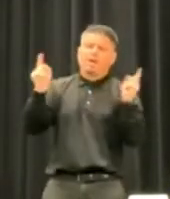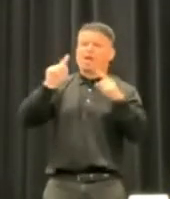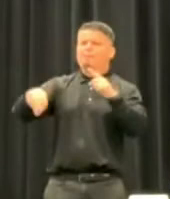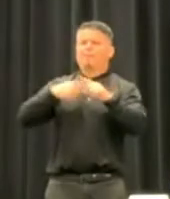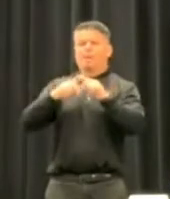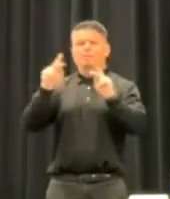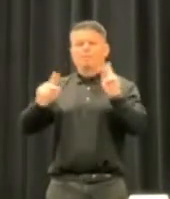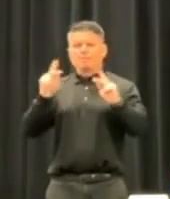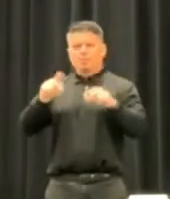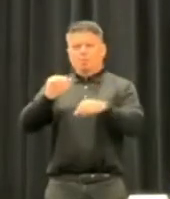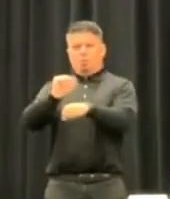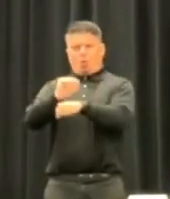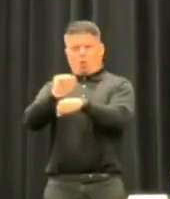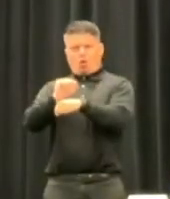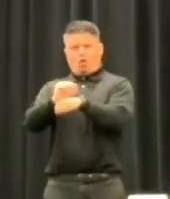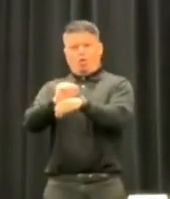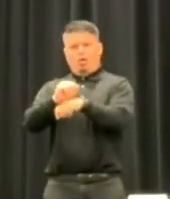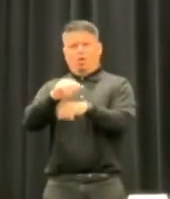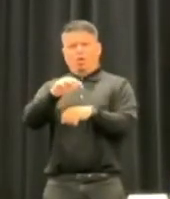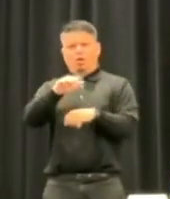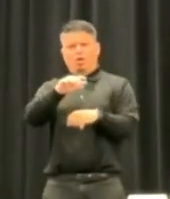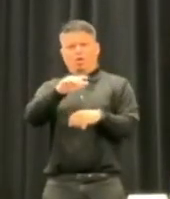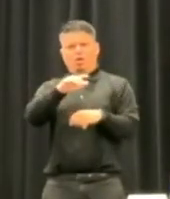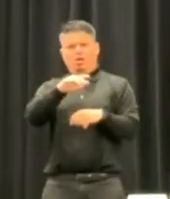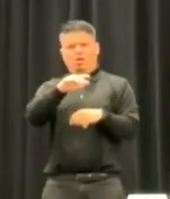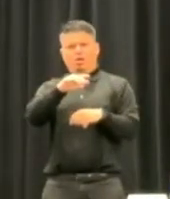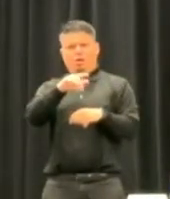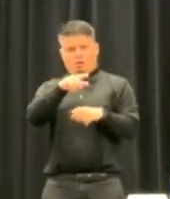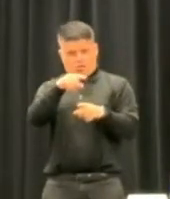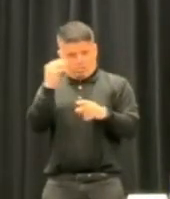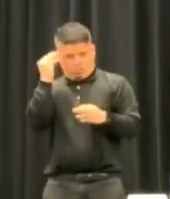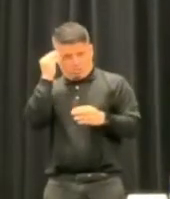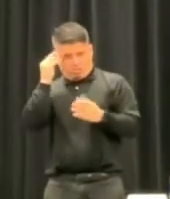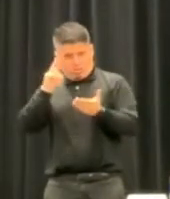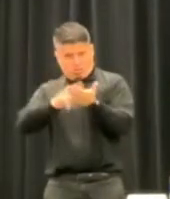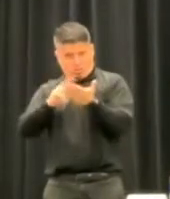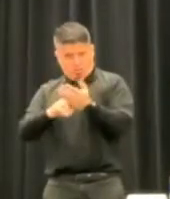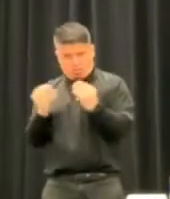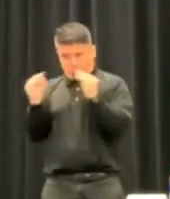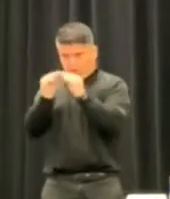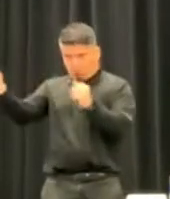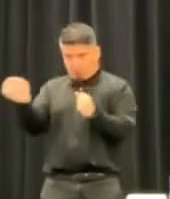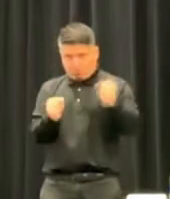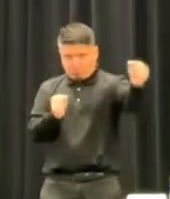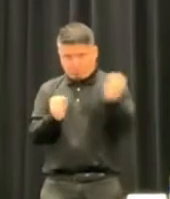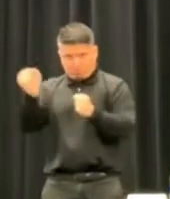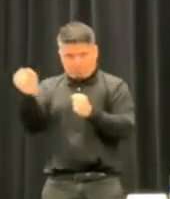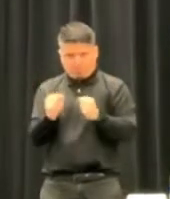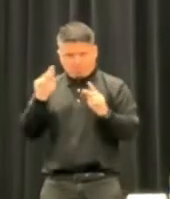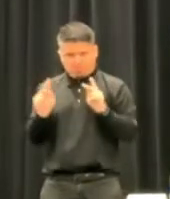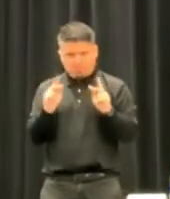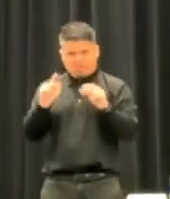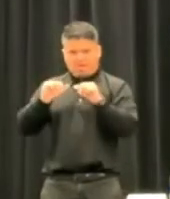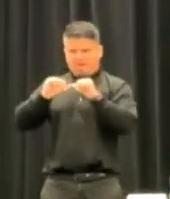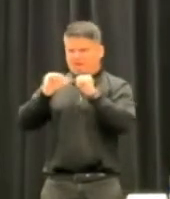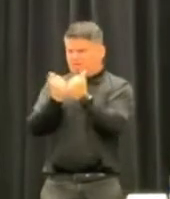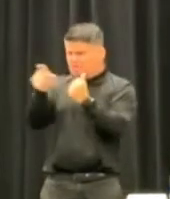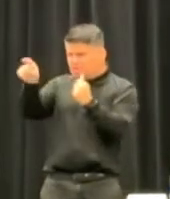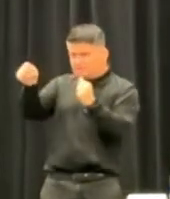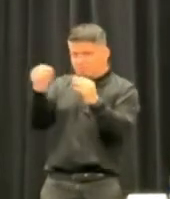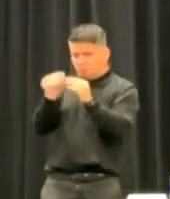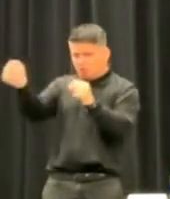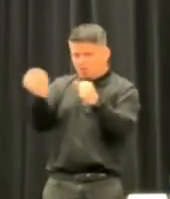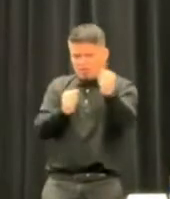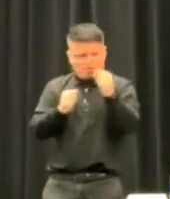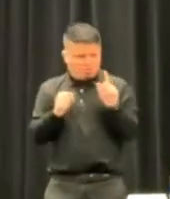dilucidando quizás la contratación de más personal en las agencias que están aquí presentes nosotros tenemos